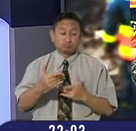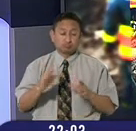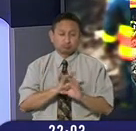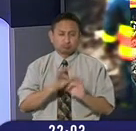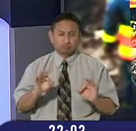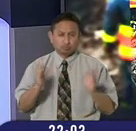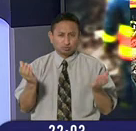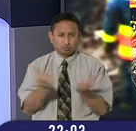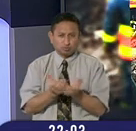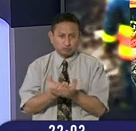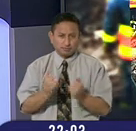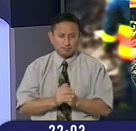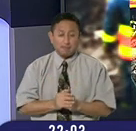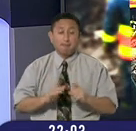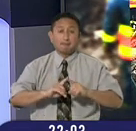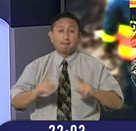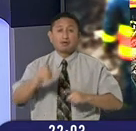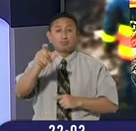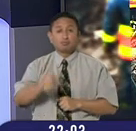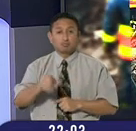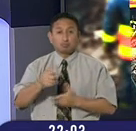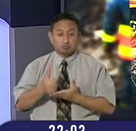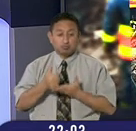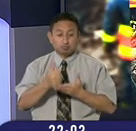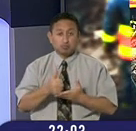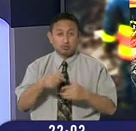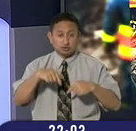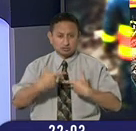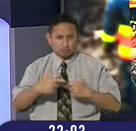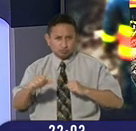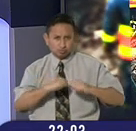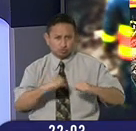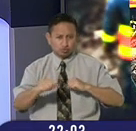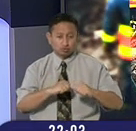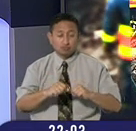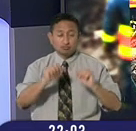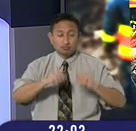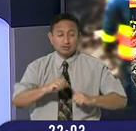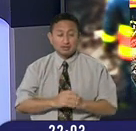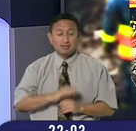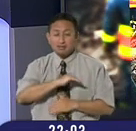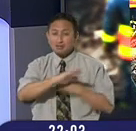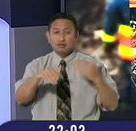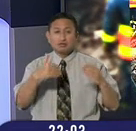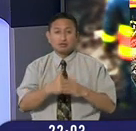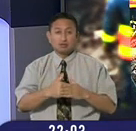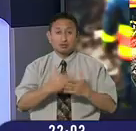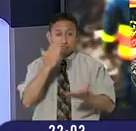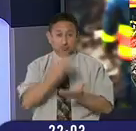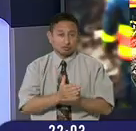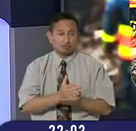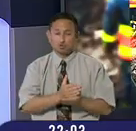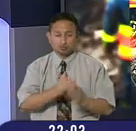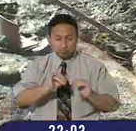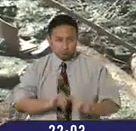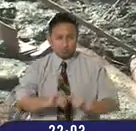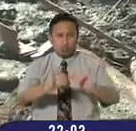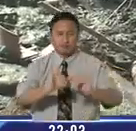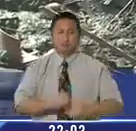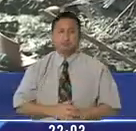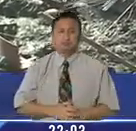de escombros, mientras que rescatistas mantienen sus acciones a fin de que las tareas no se detengan.